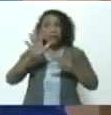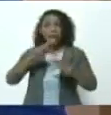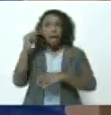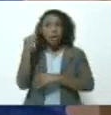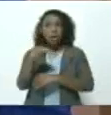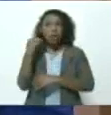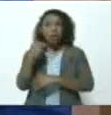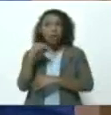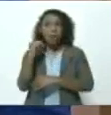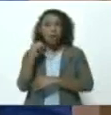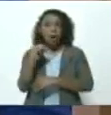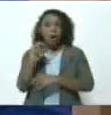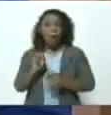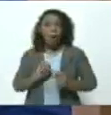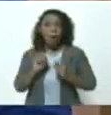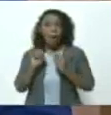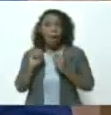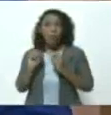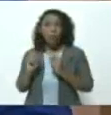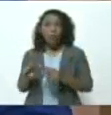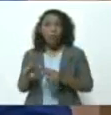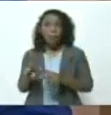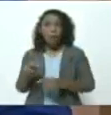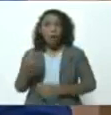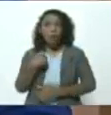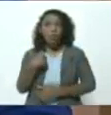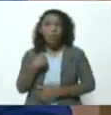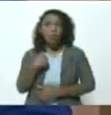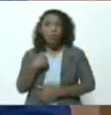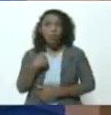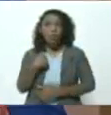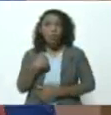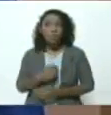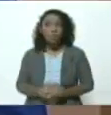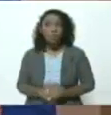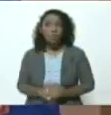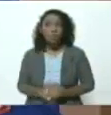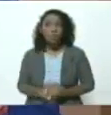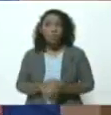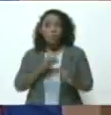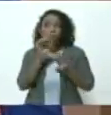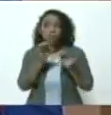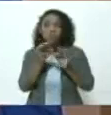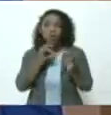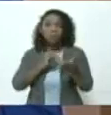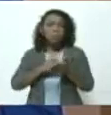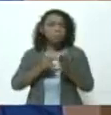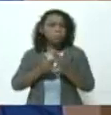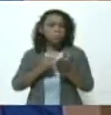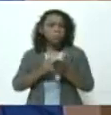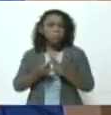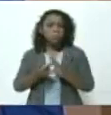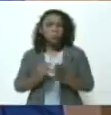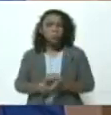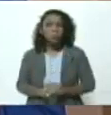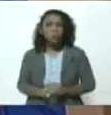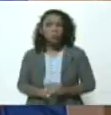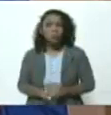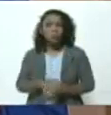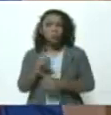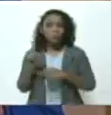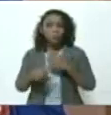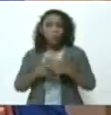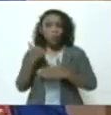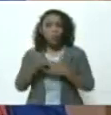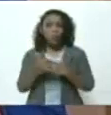noviembre, es una oportunidad para yo comentar un poco lo que significó este proyecto